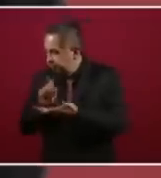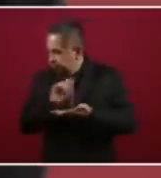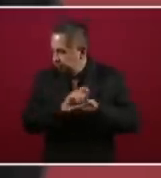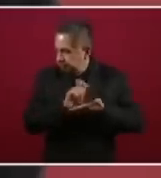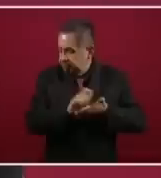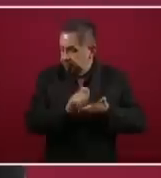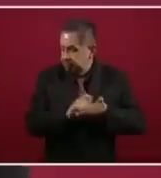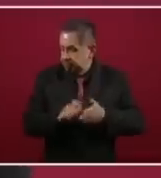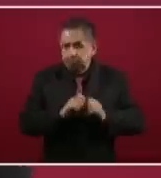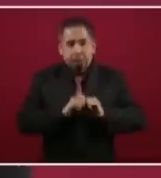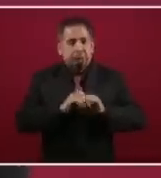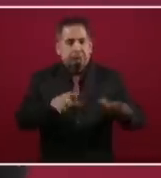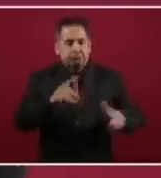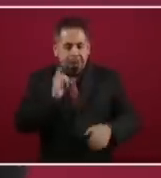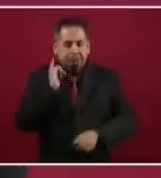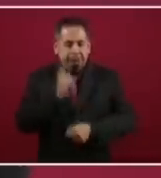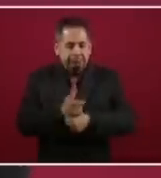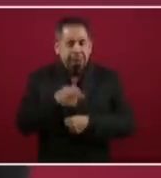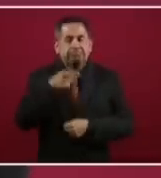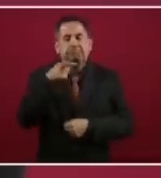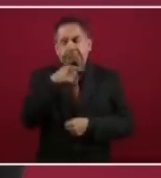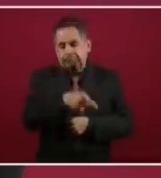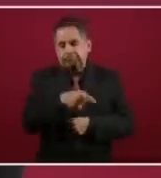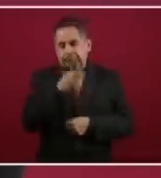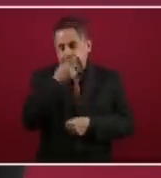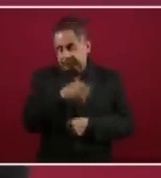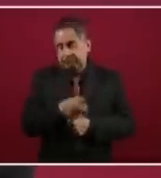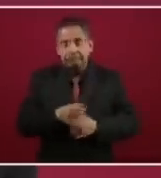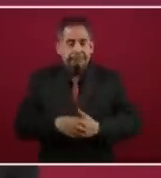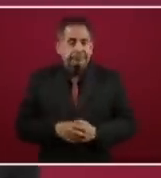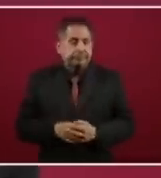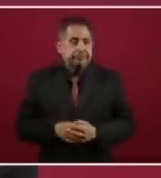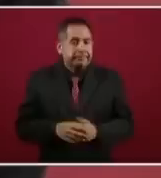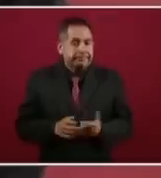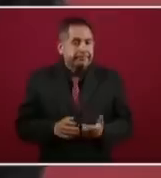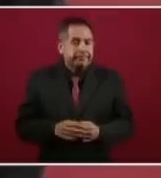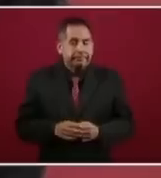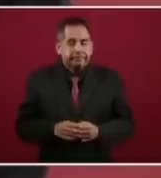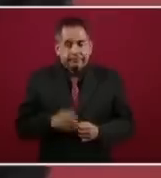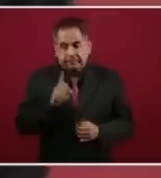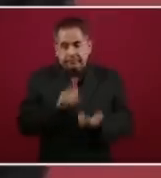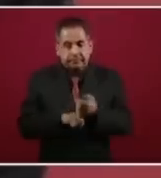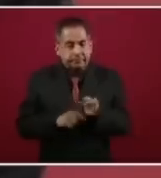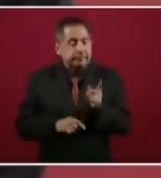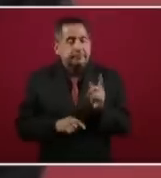ahí se van a dar cuenta de lo que